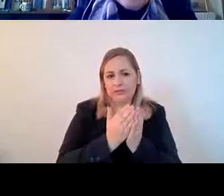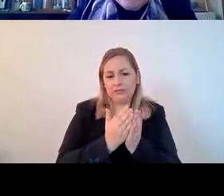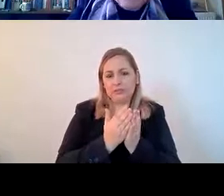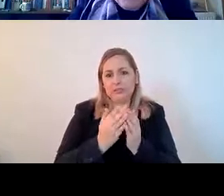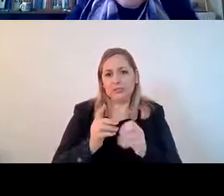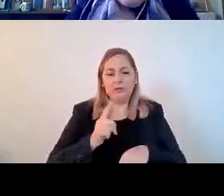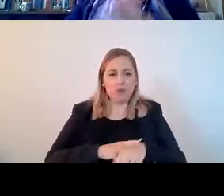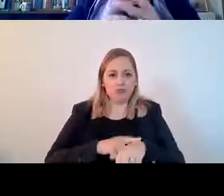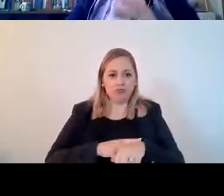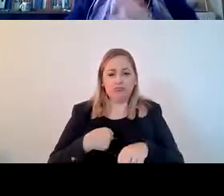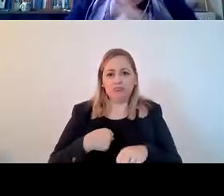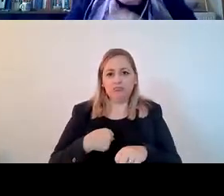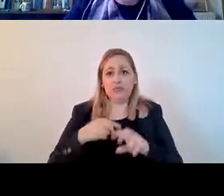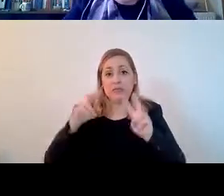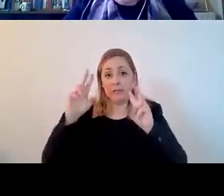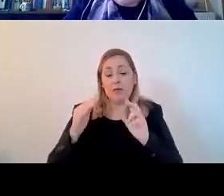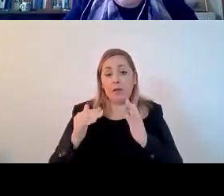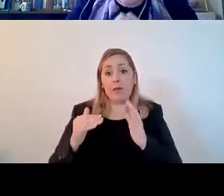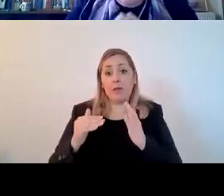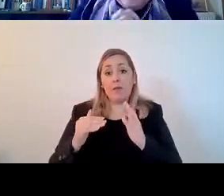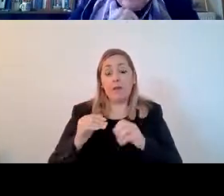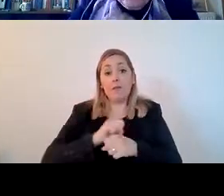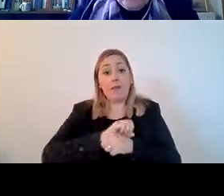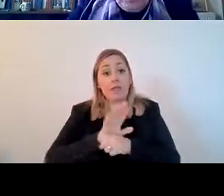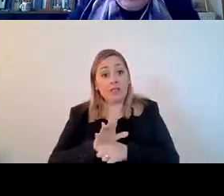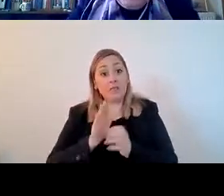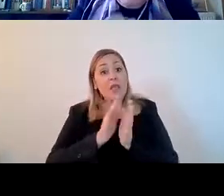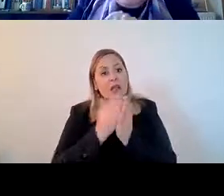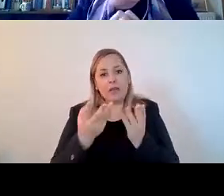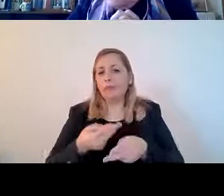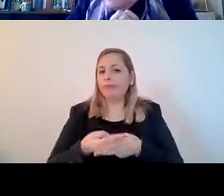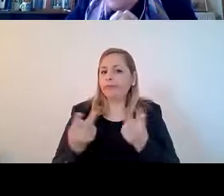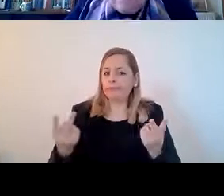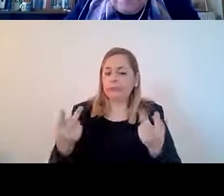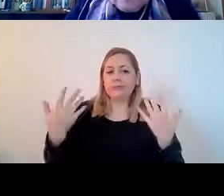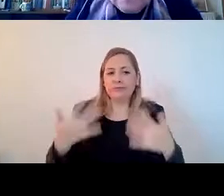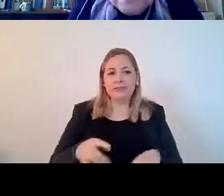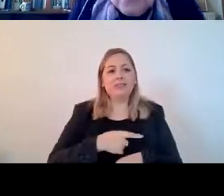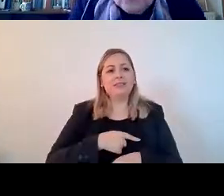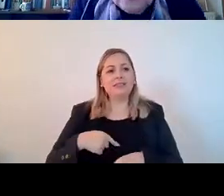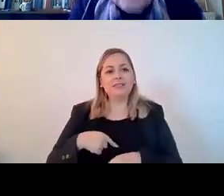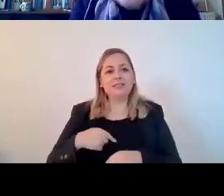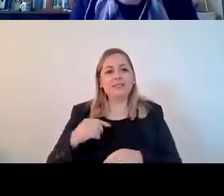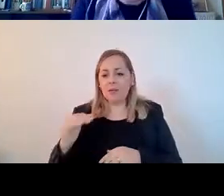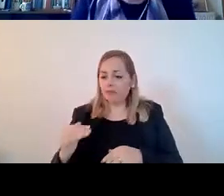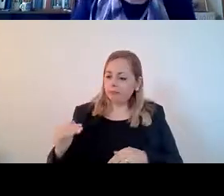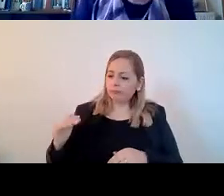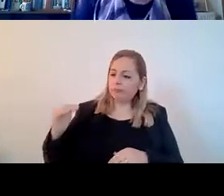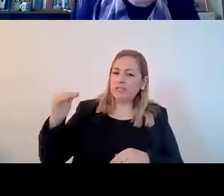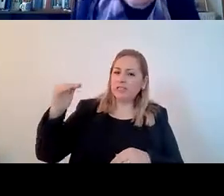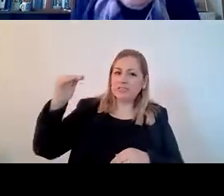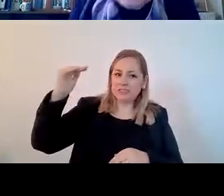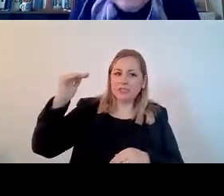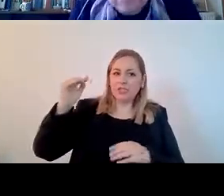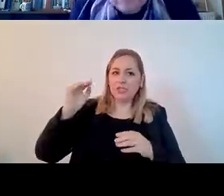la pandemia, el libro acaba de ser publicado. Se llama Creciendo con déficit de